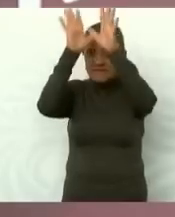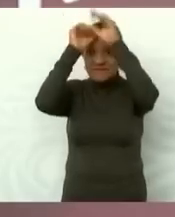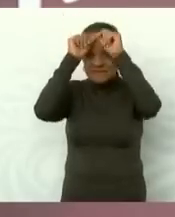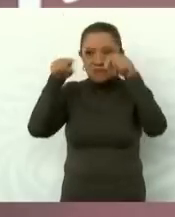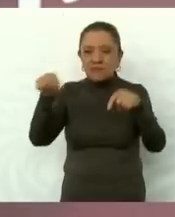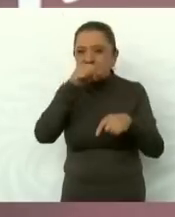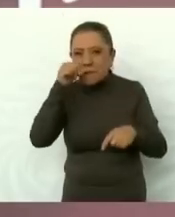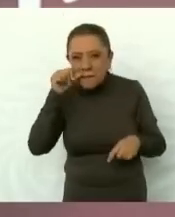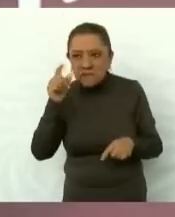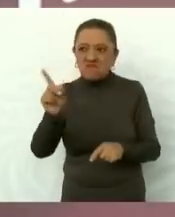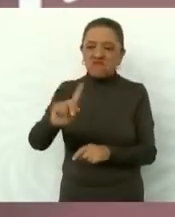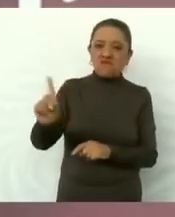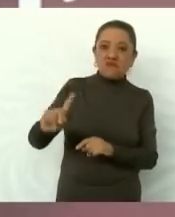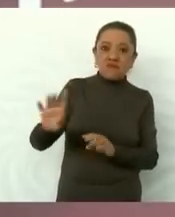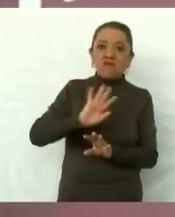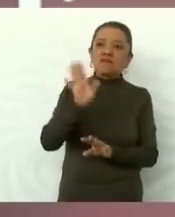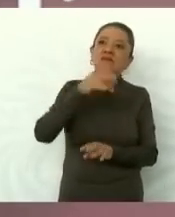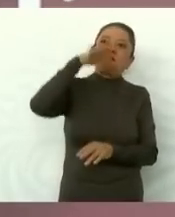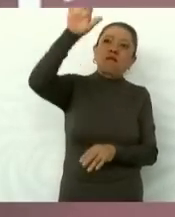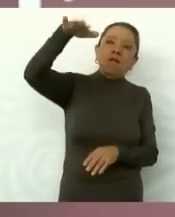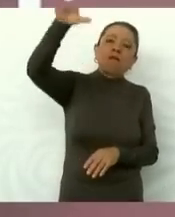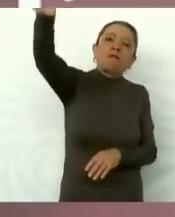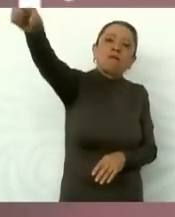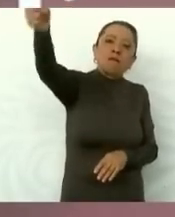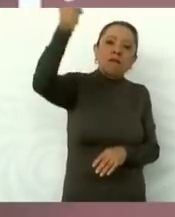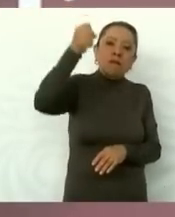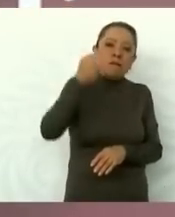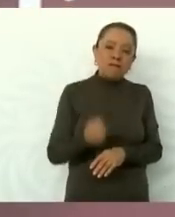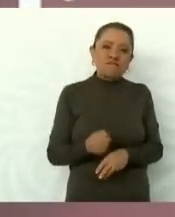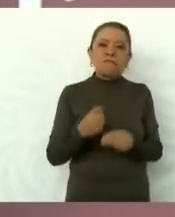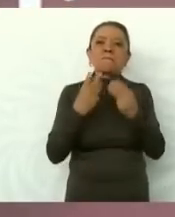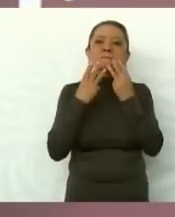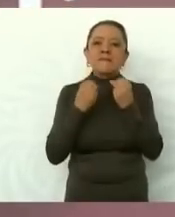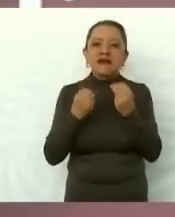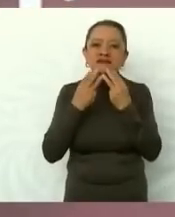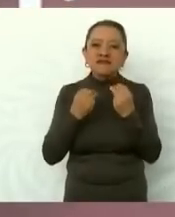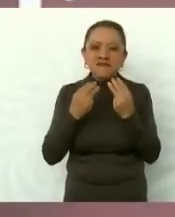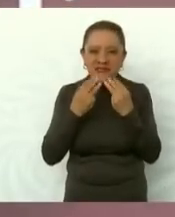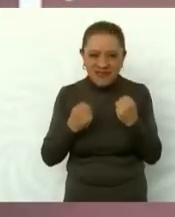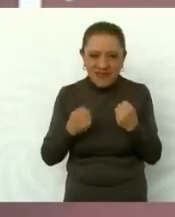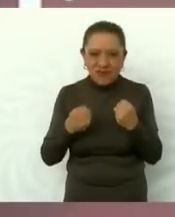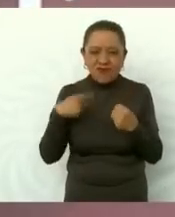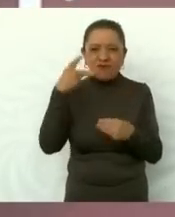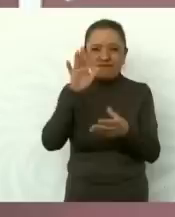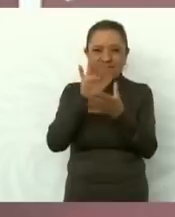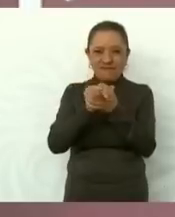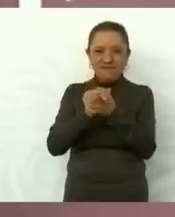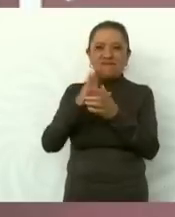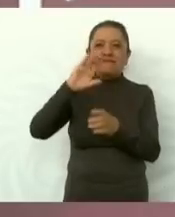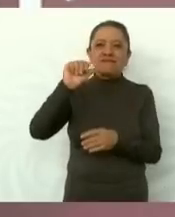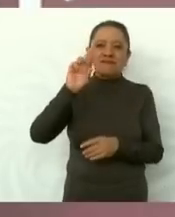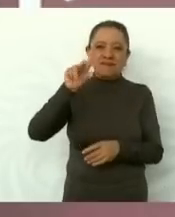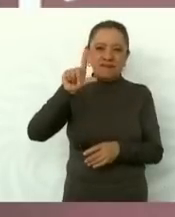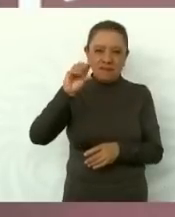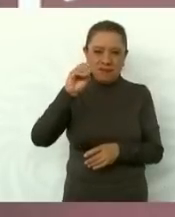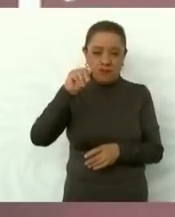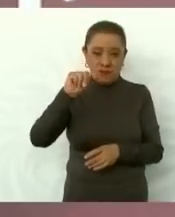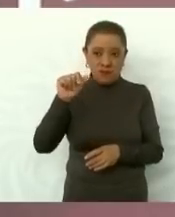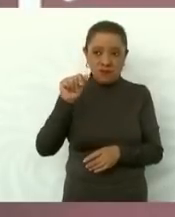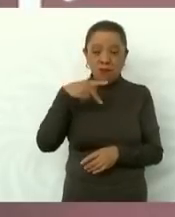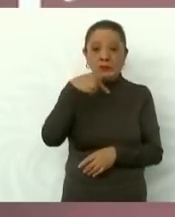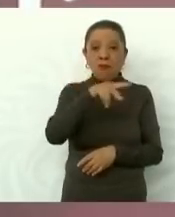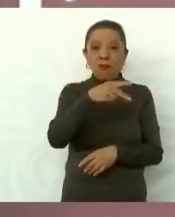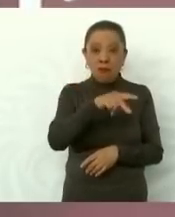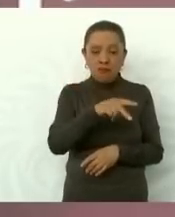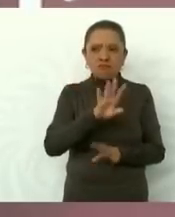gobernar México, Maximiliano y su esposa Carlota. Y Juárez decidió poner en una